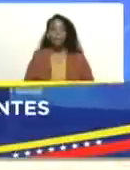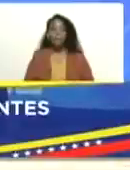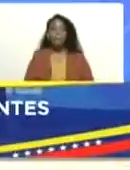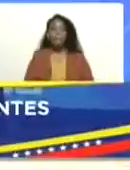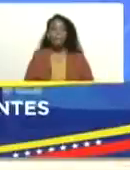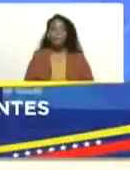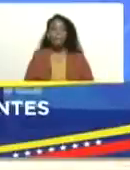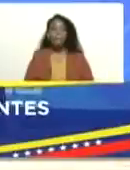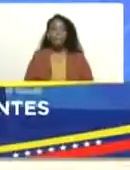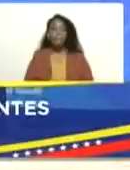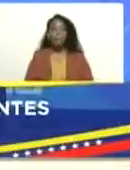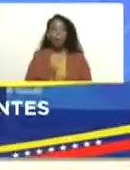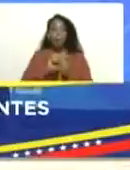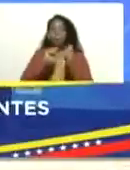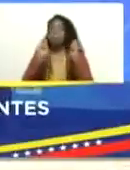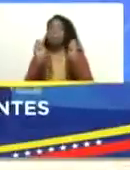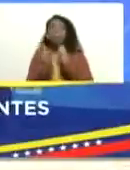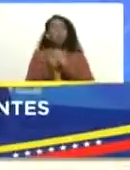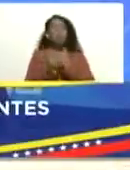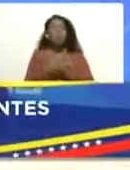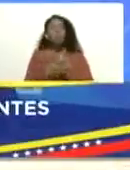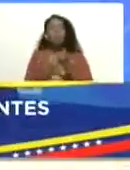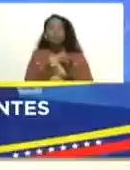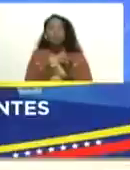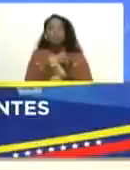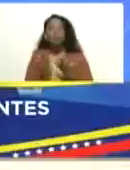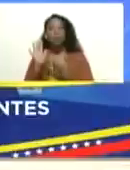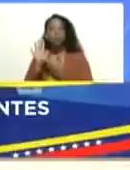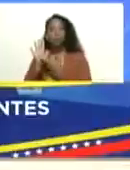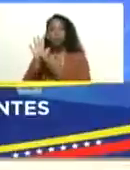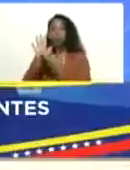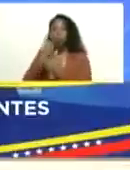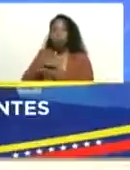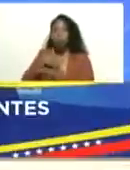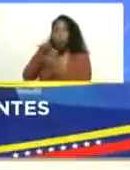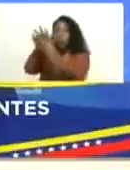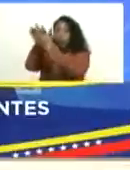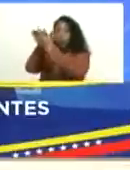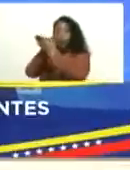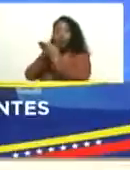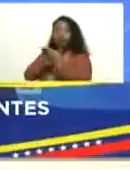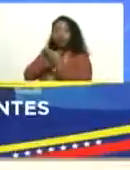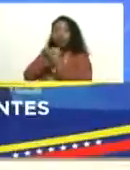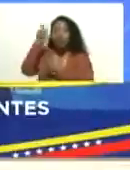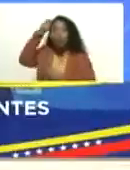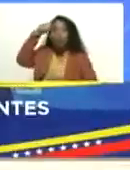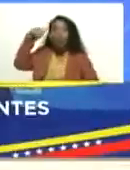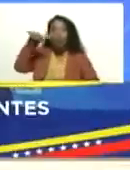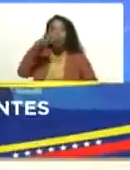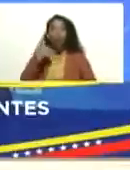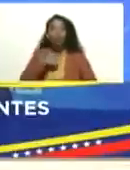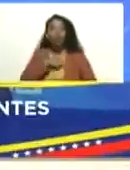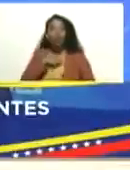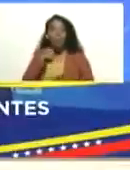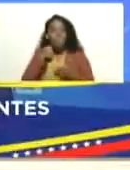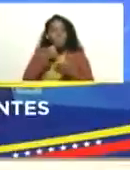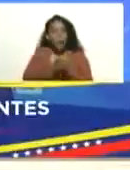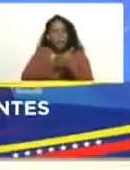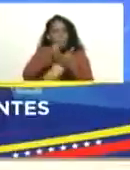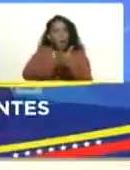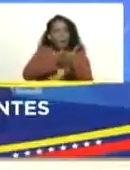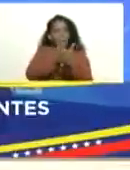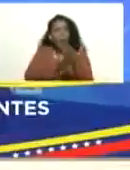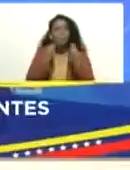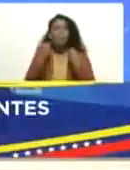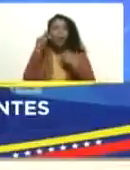Y se convierte en una referencia de los pueblos que luchamos por la